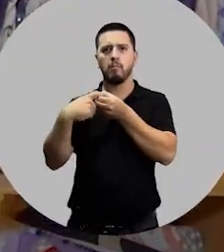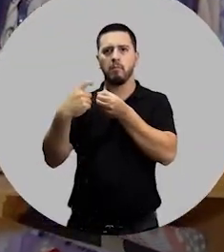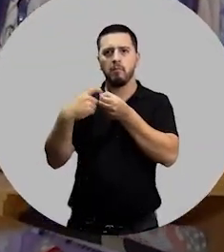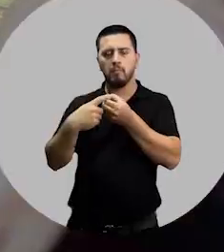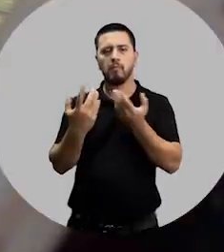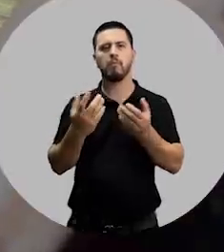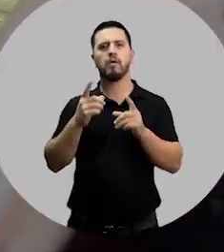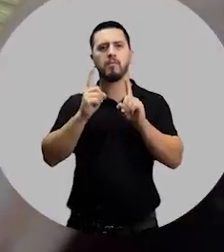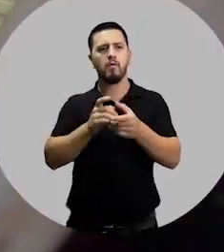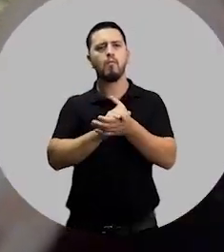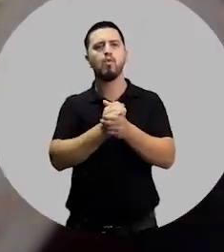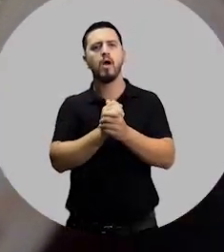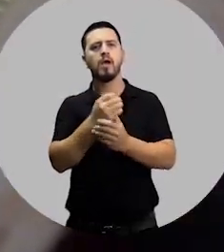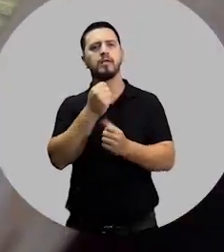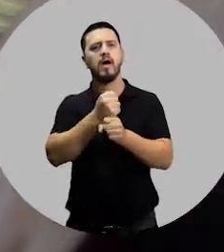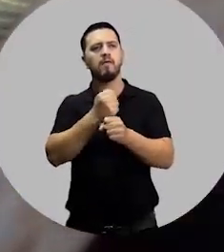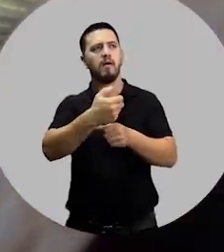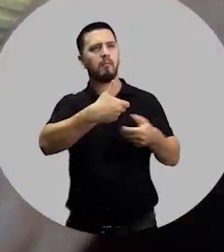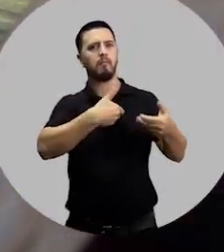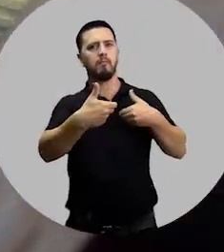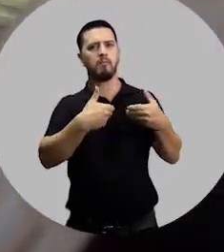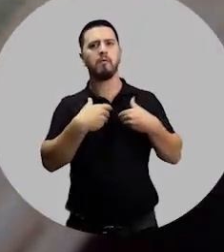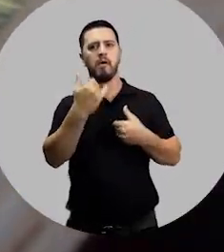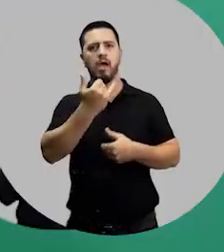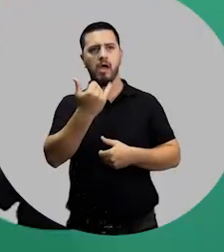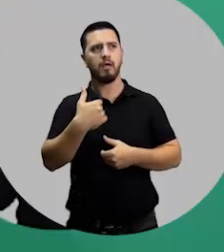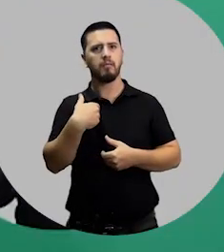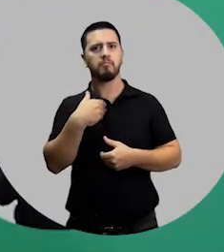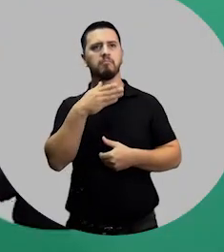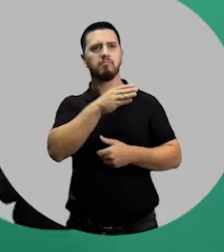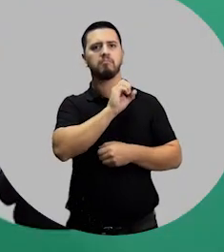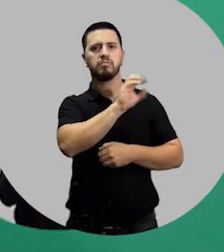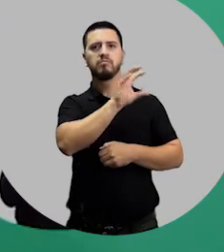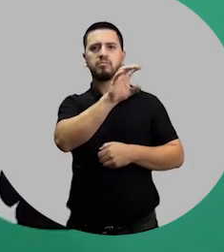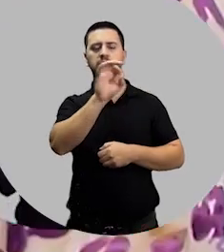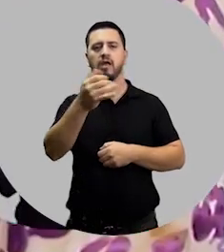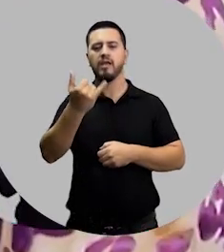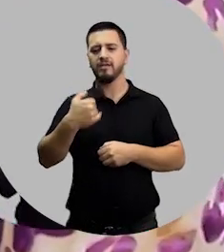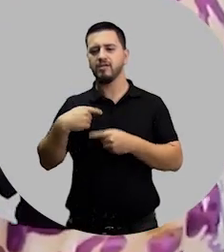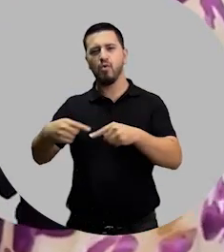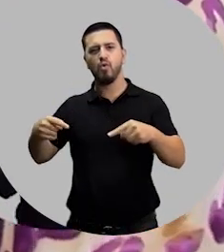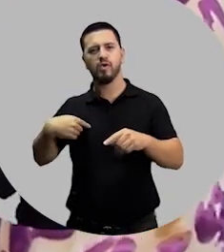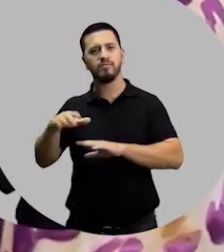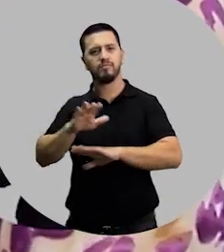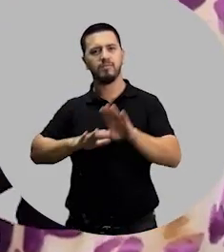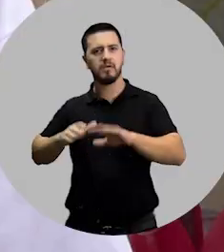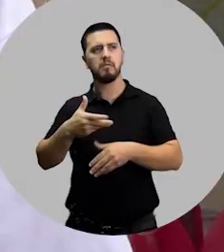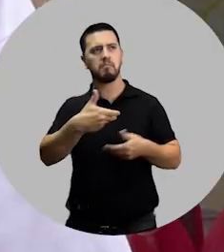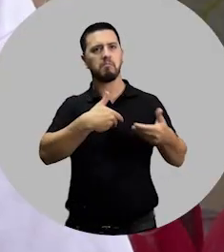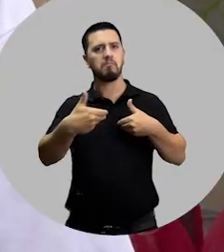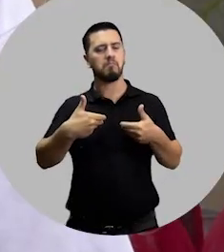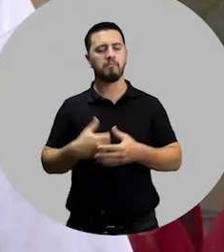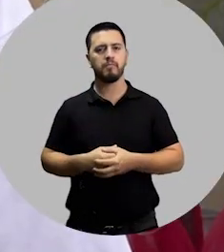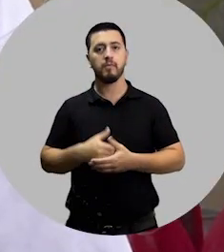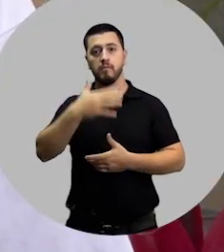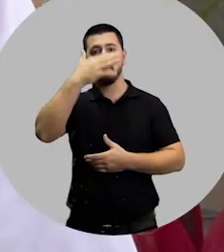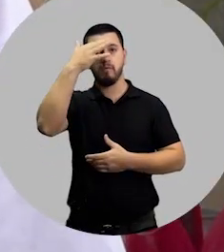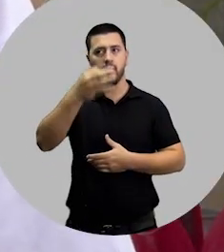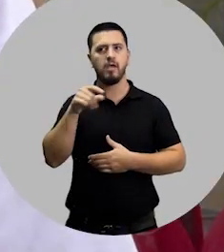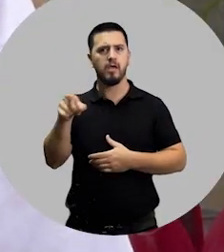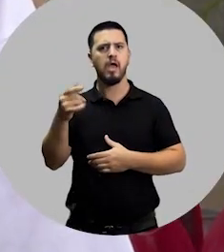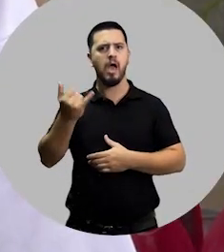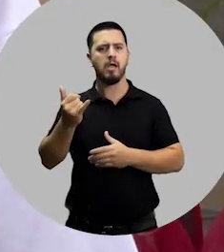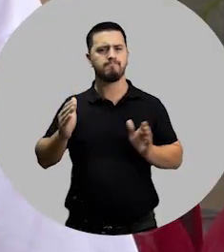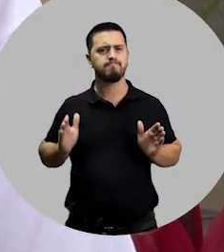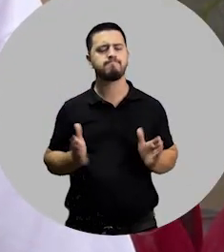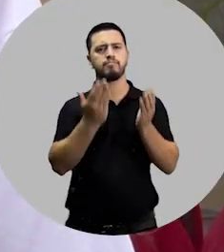surgieron también nuevas oportunidades laborales sobre los pedidos de los artículos que yo elaboro. Realmente fue un